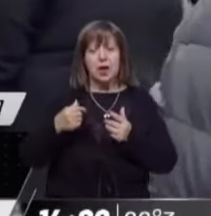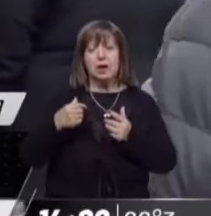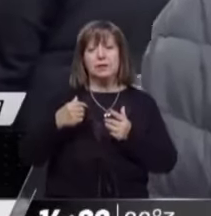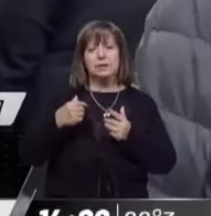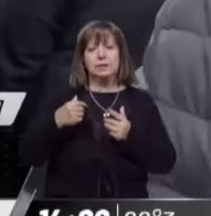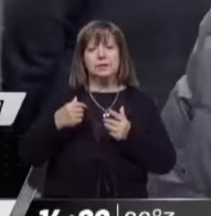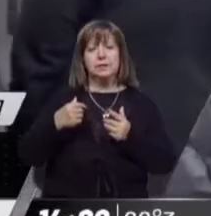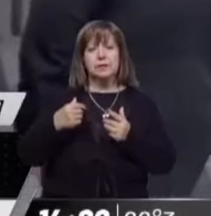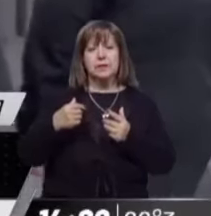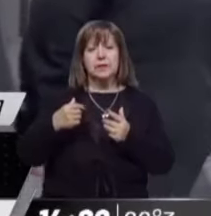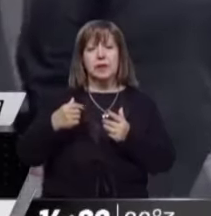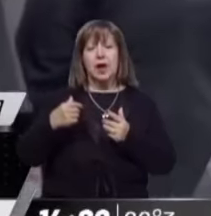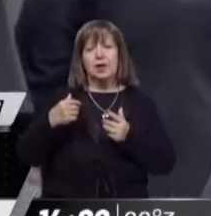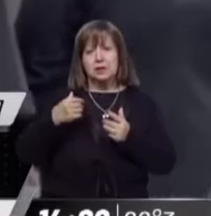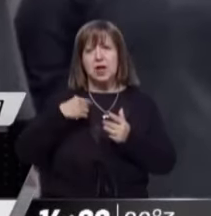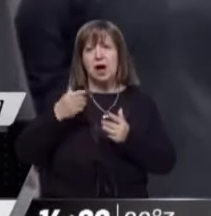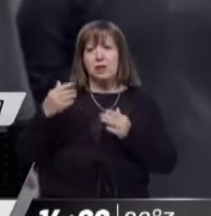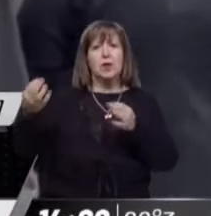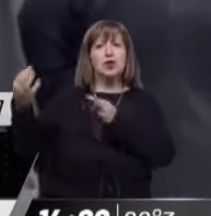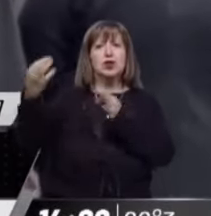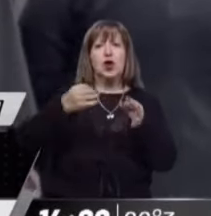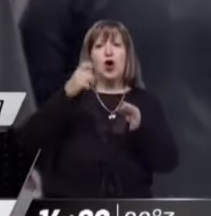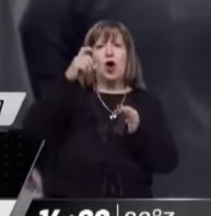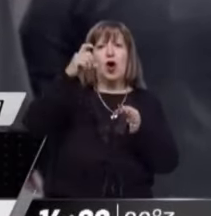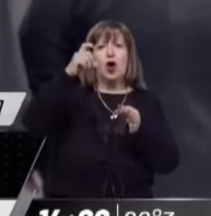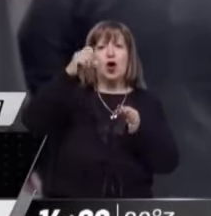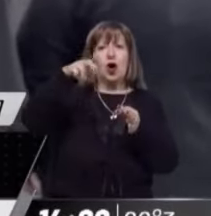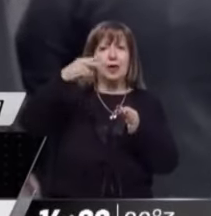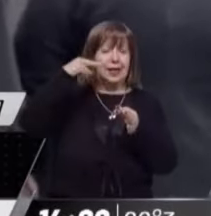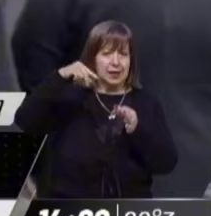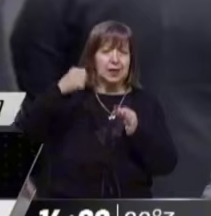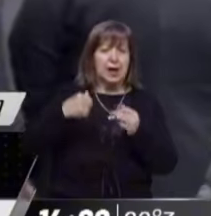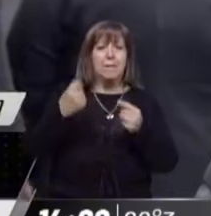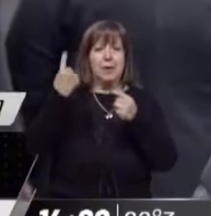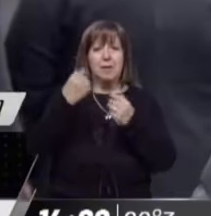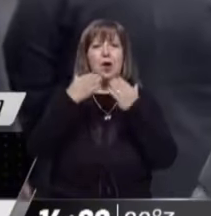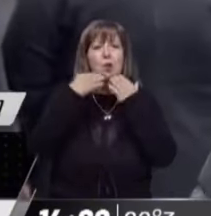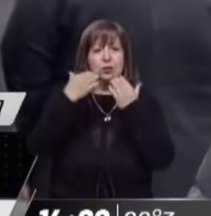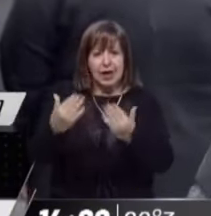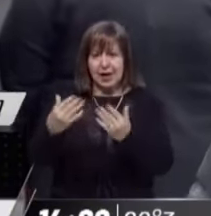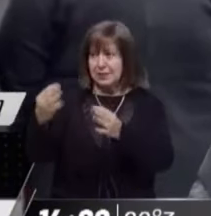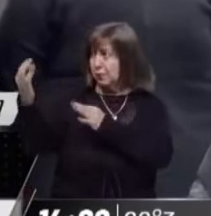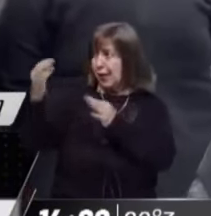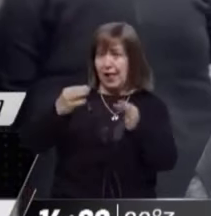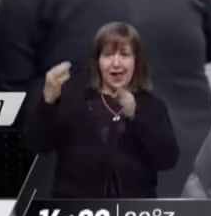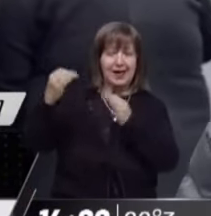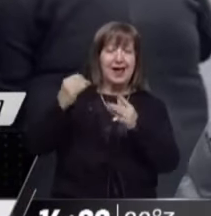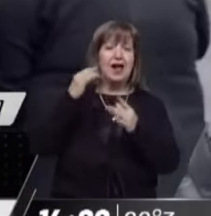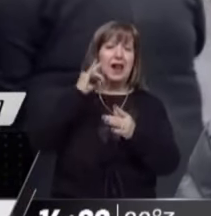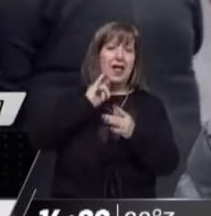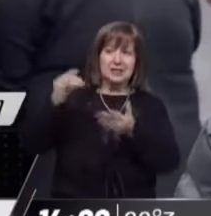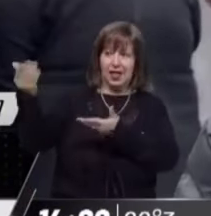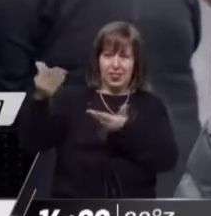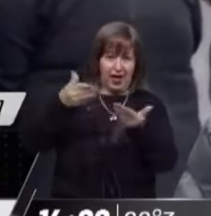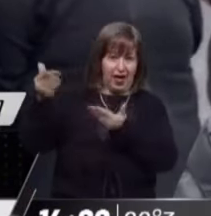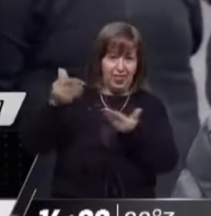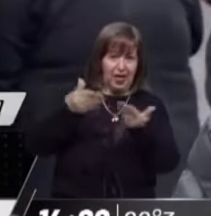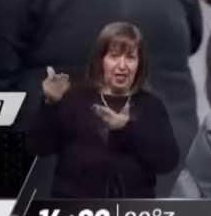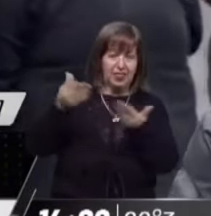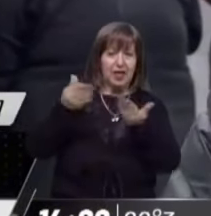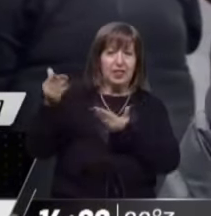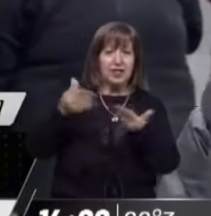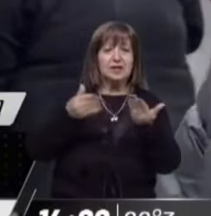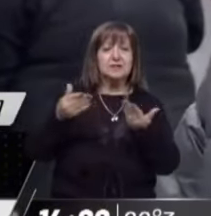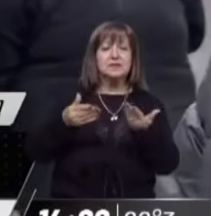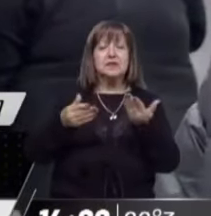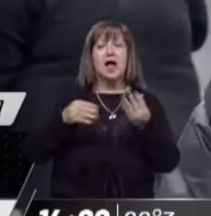ahí con gente de Conin. La verdad que, primeramente, bueno, agradecerle a ellos por la ayuda que nos han brindado para poder darle a mucha